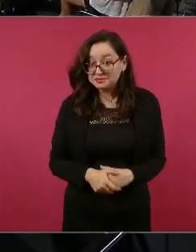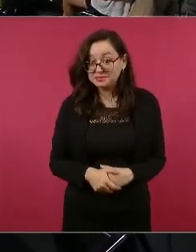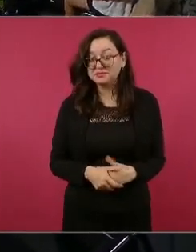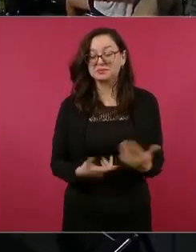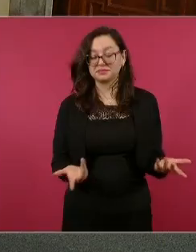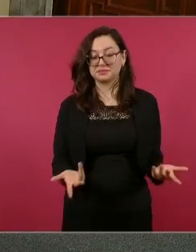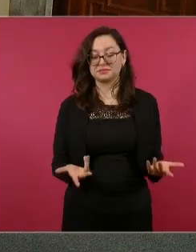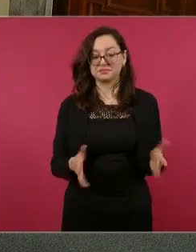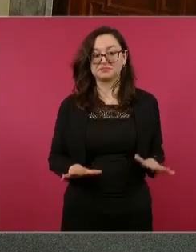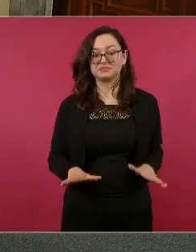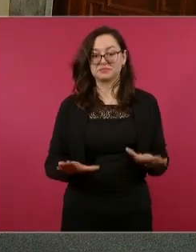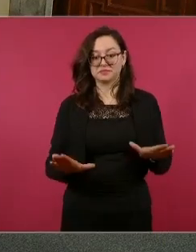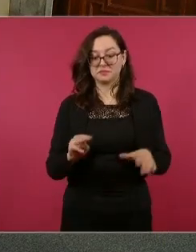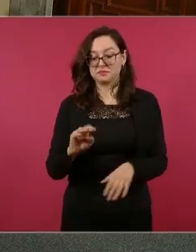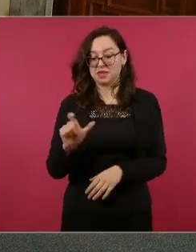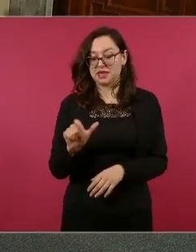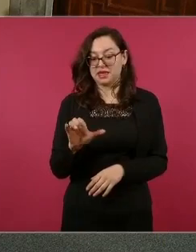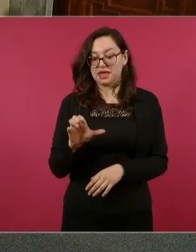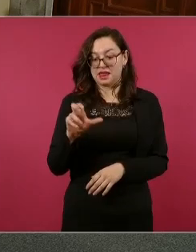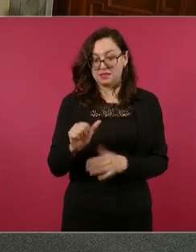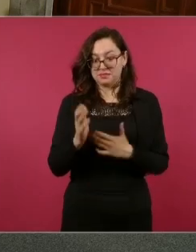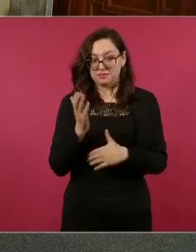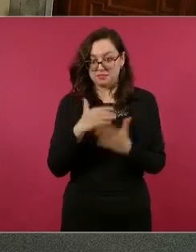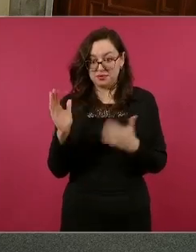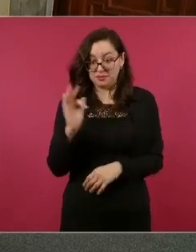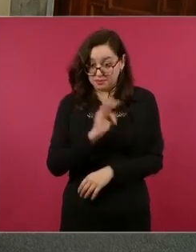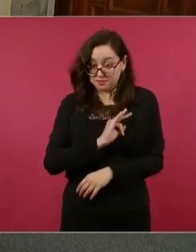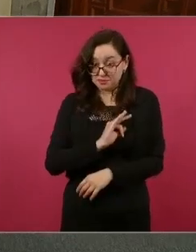sacando adelante Mexicana.